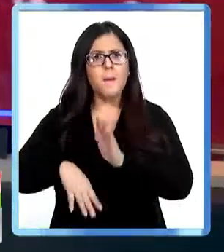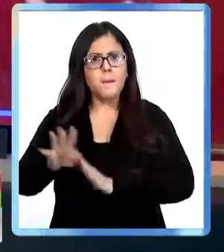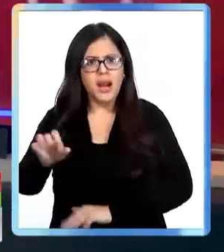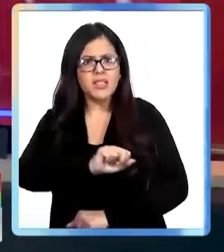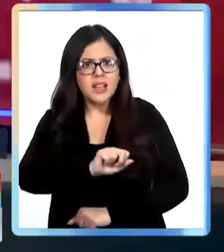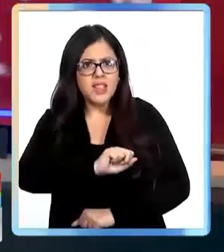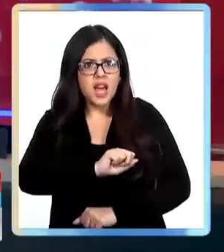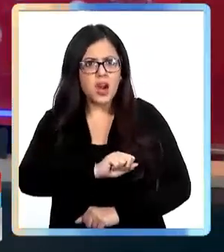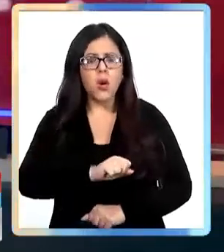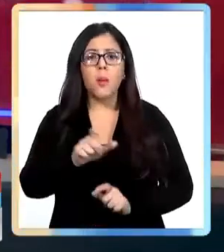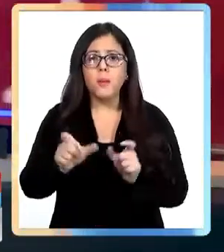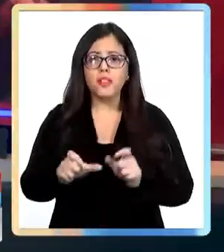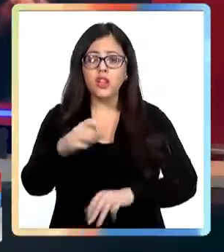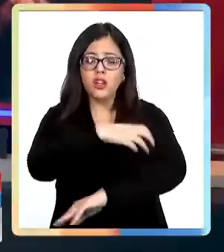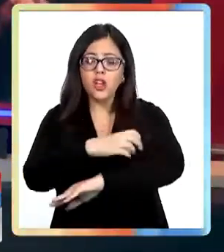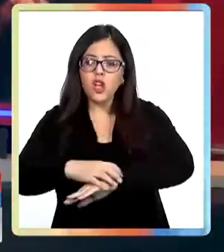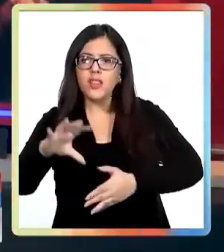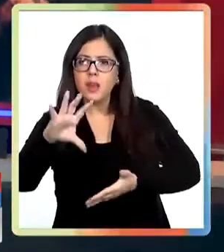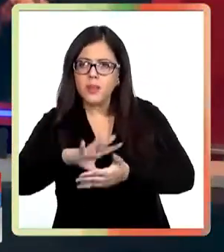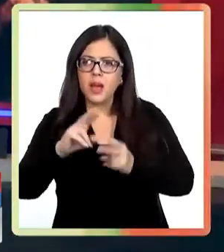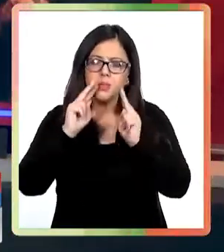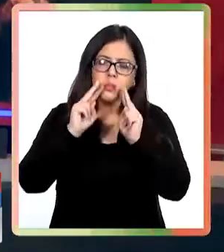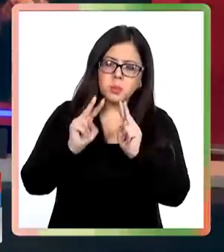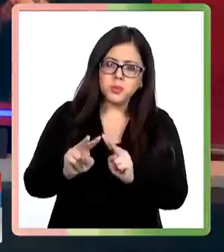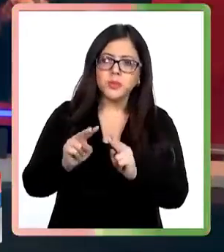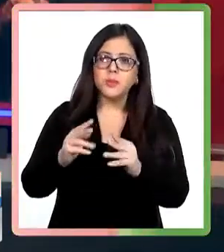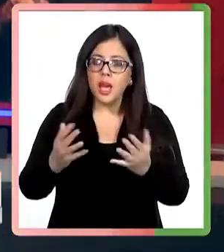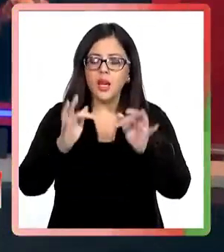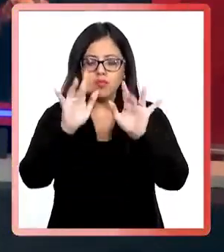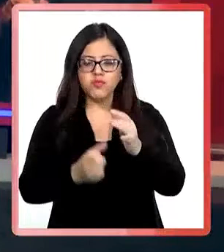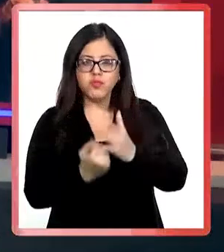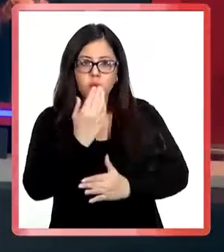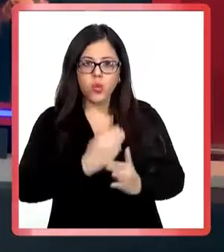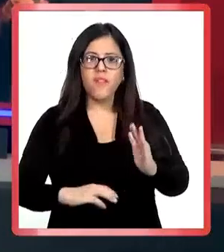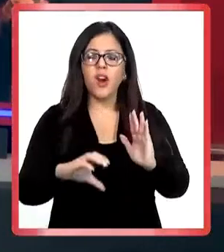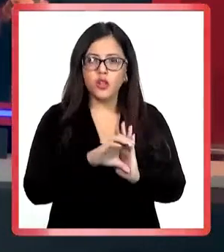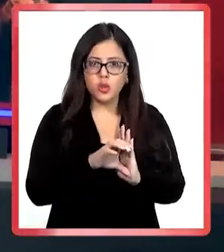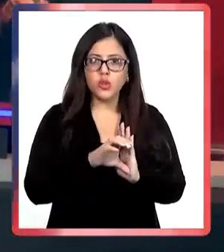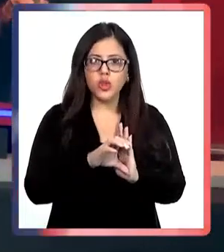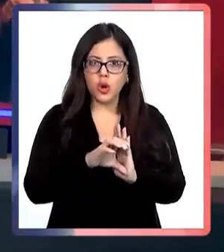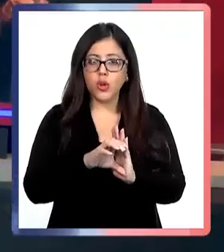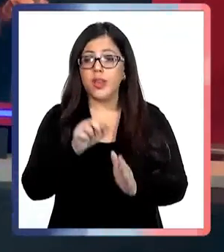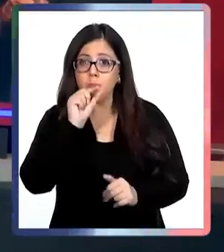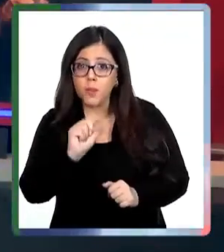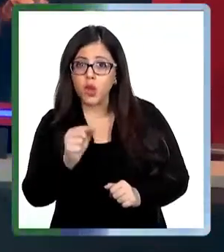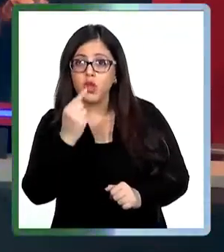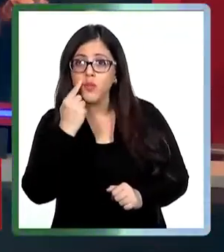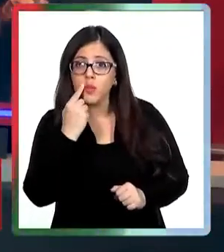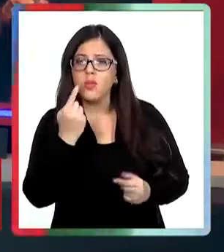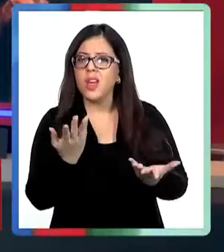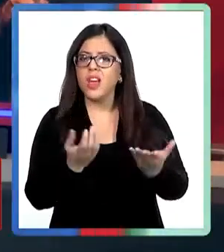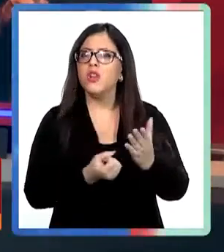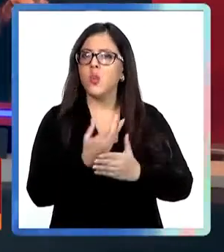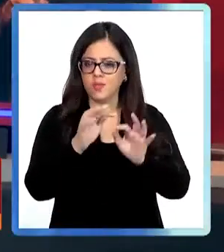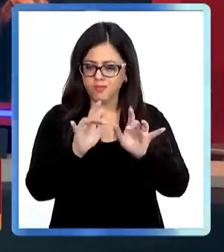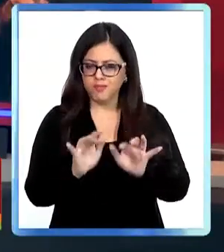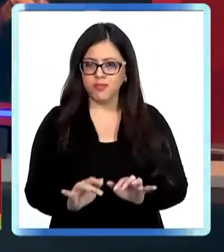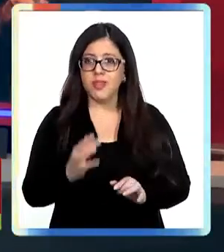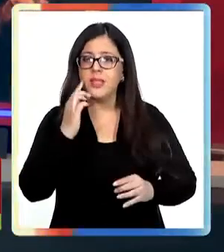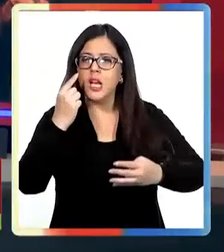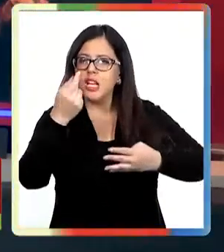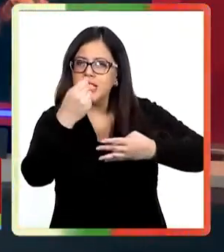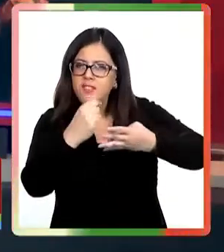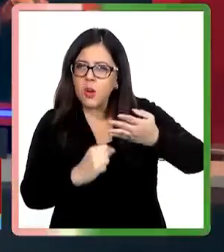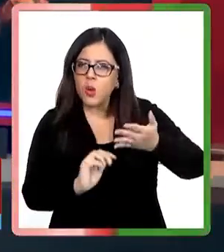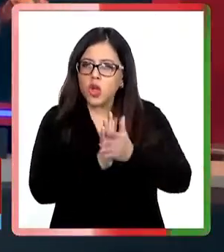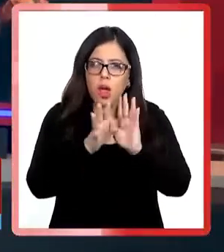Los habitantes de las regiones del país observan expectantes la redacción de la nueva Constitución y pronto conoceremos el nuevo texto. Y evalúan